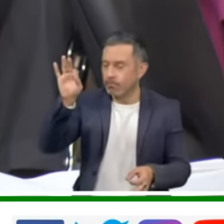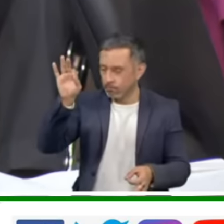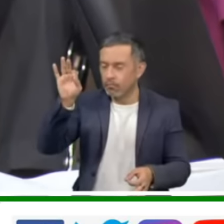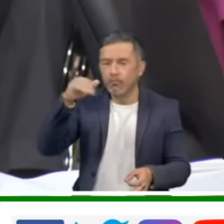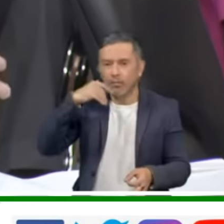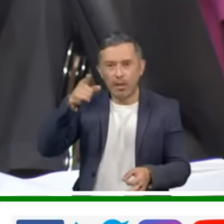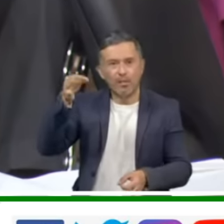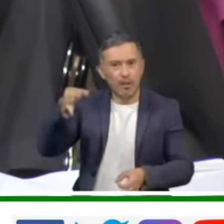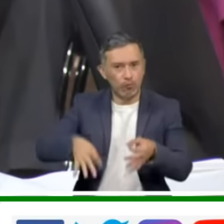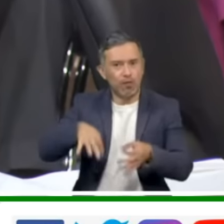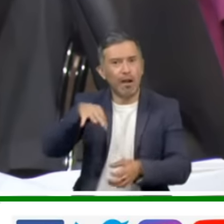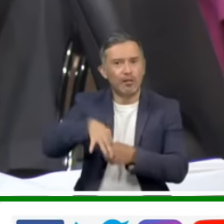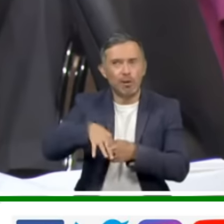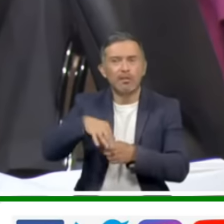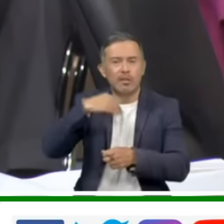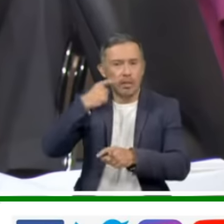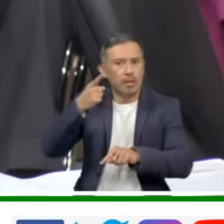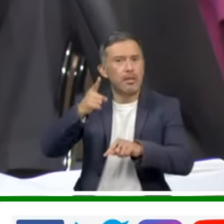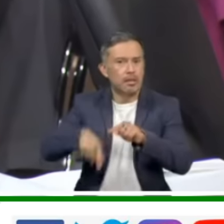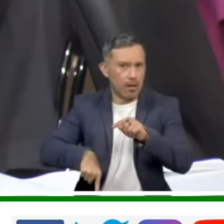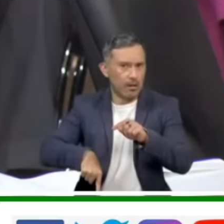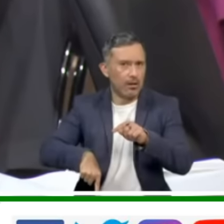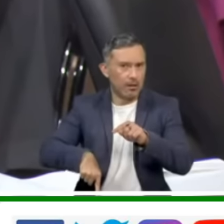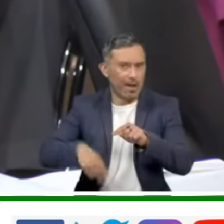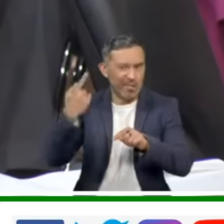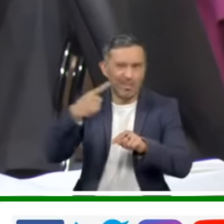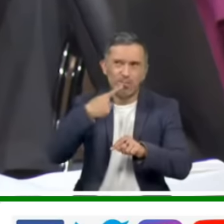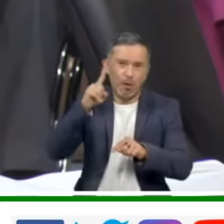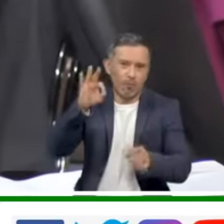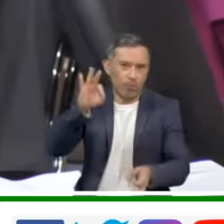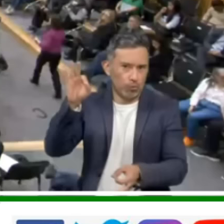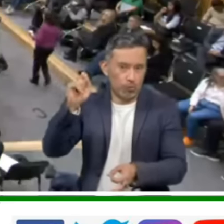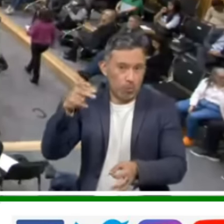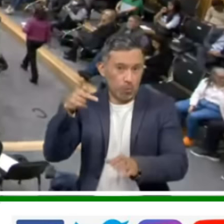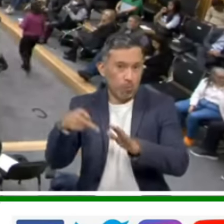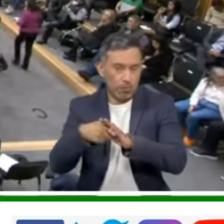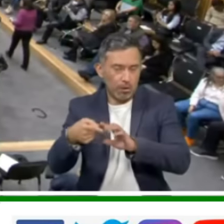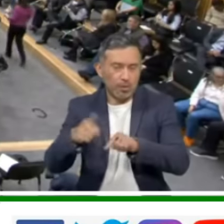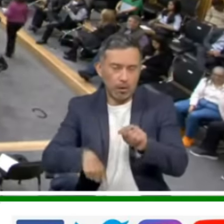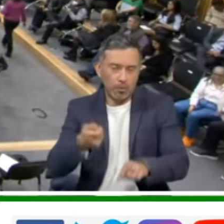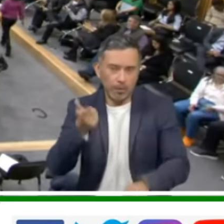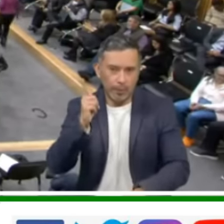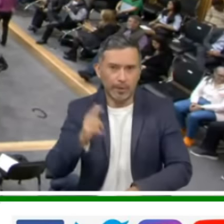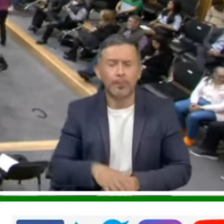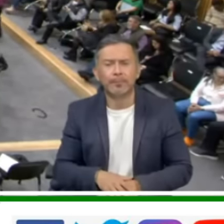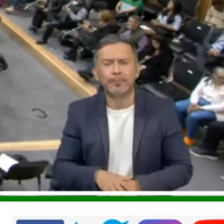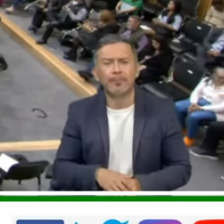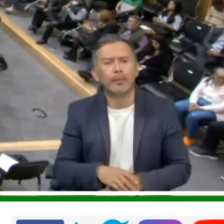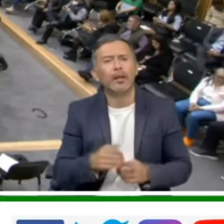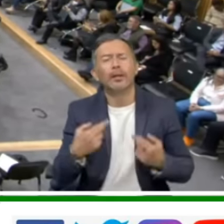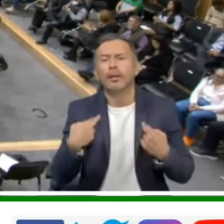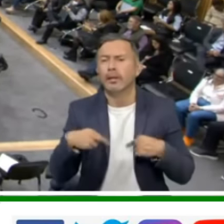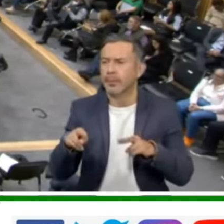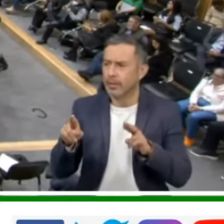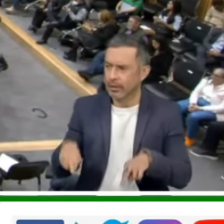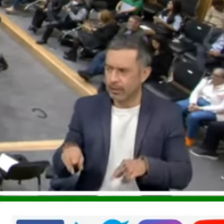en los tribunales en el tribunal que interpusieron muchas gracias gracias señor representante